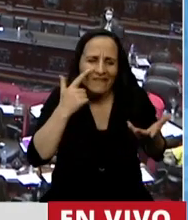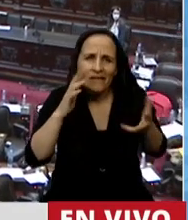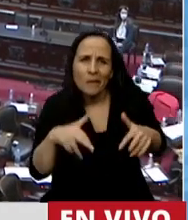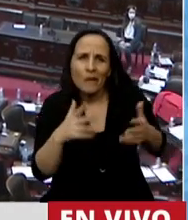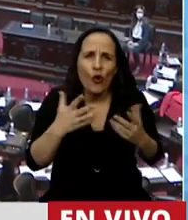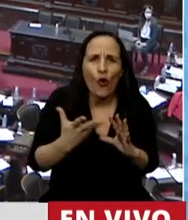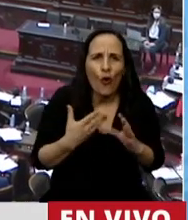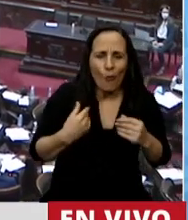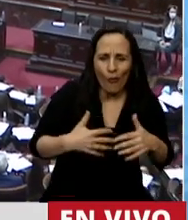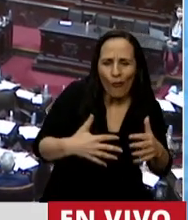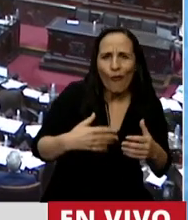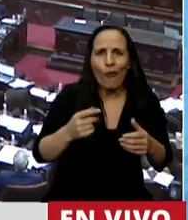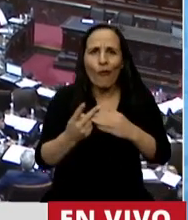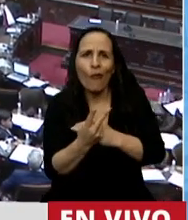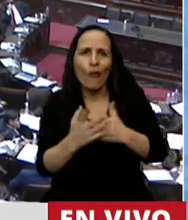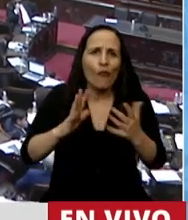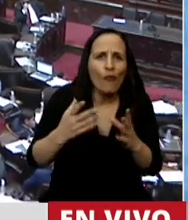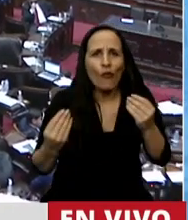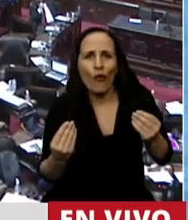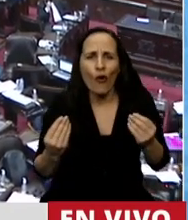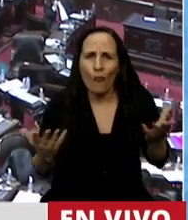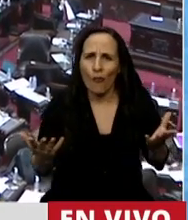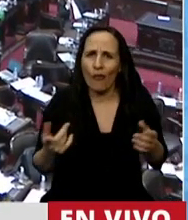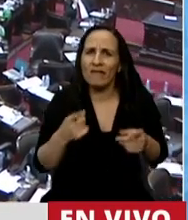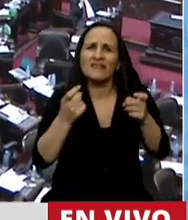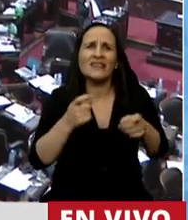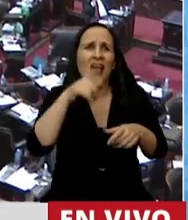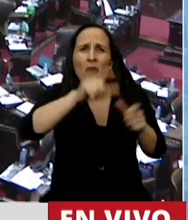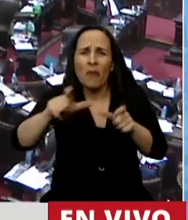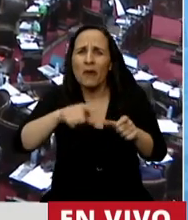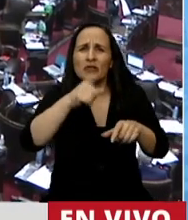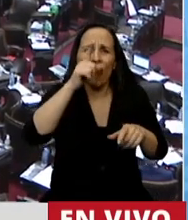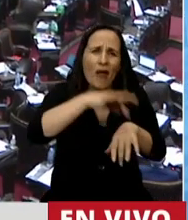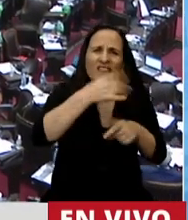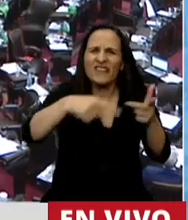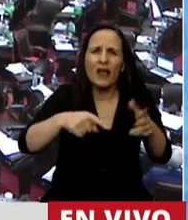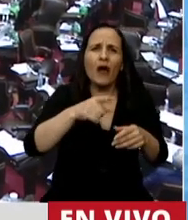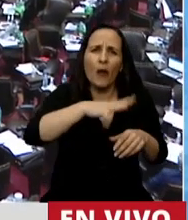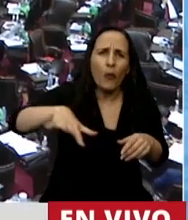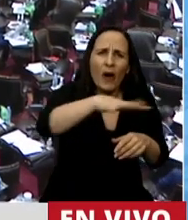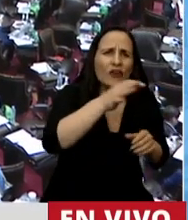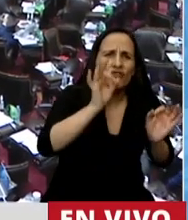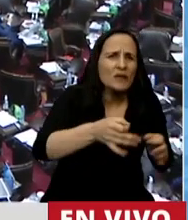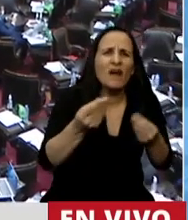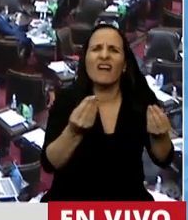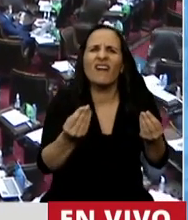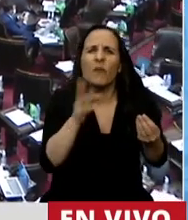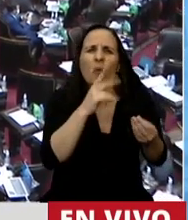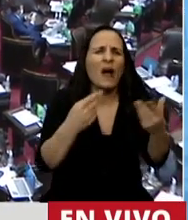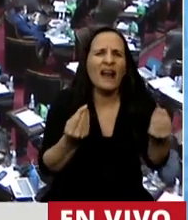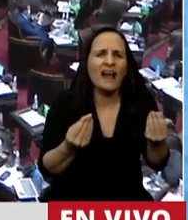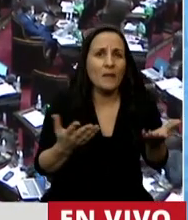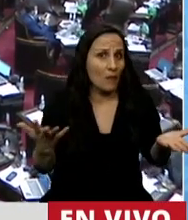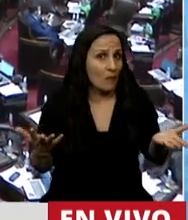natalidad. Tenemos que tener agentes sanitarios que conozcan en los barrios qué les pasa a las mujeres, porque saben que las estadísticas del